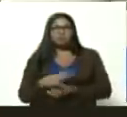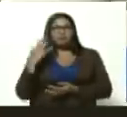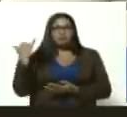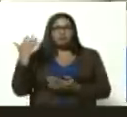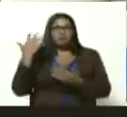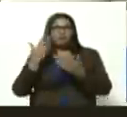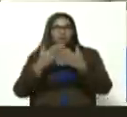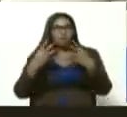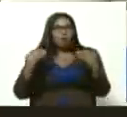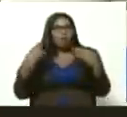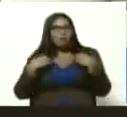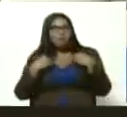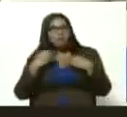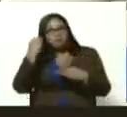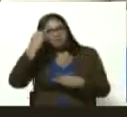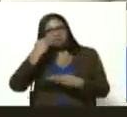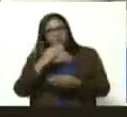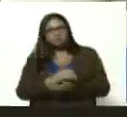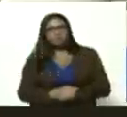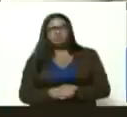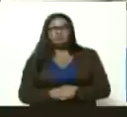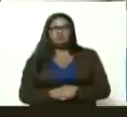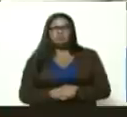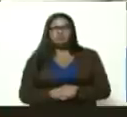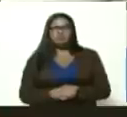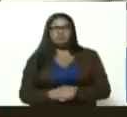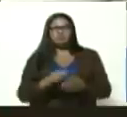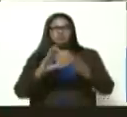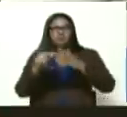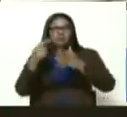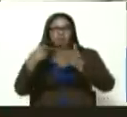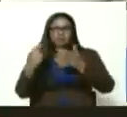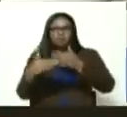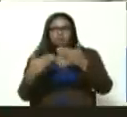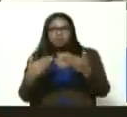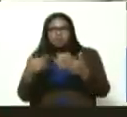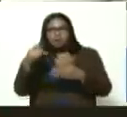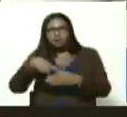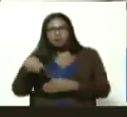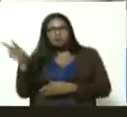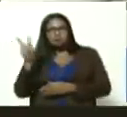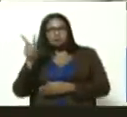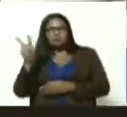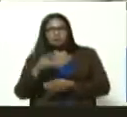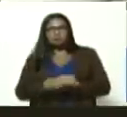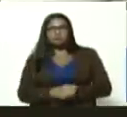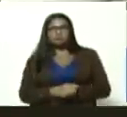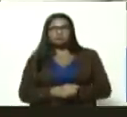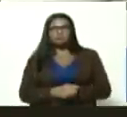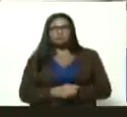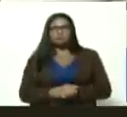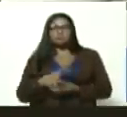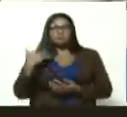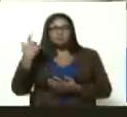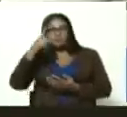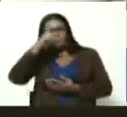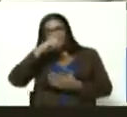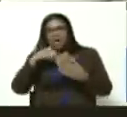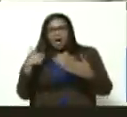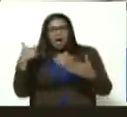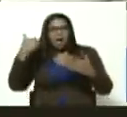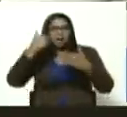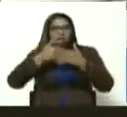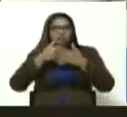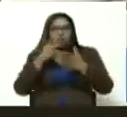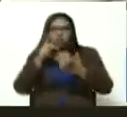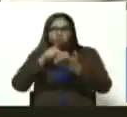toda la vida escribió nos robaron nuestra riqueza de aquí de venezuela durante años siglos estuvieron